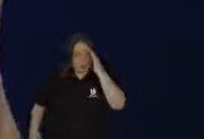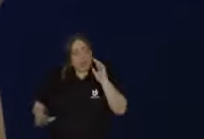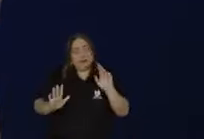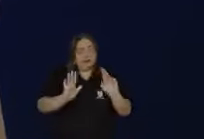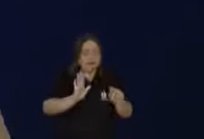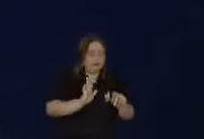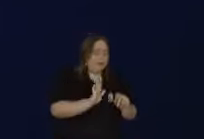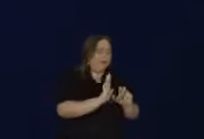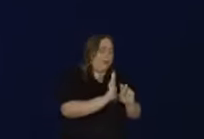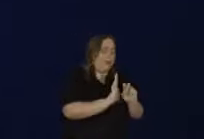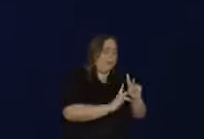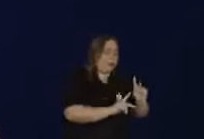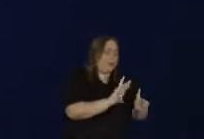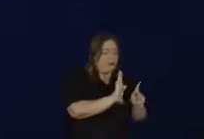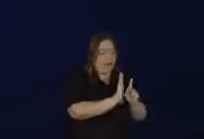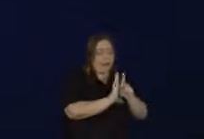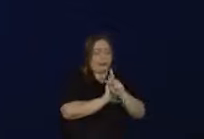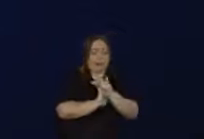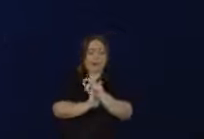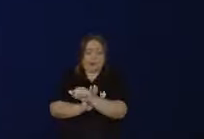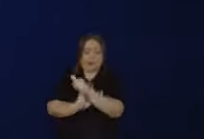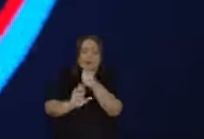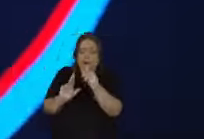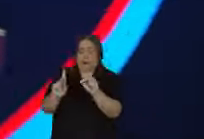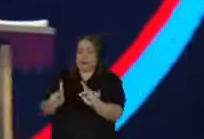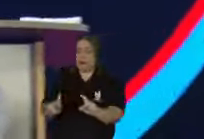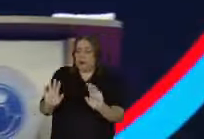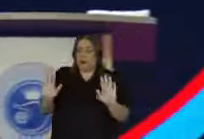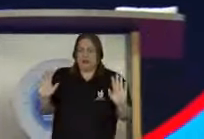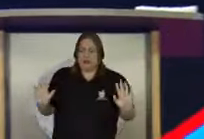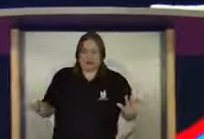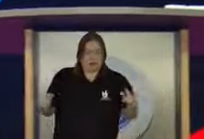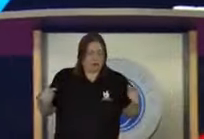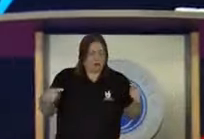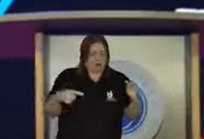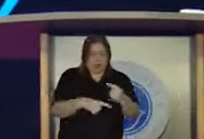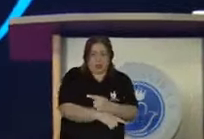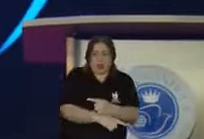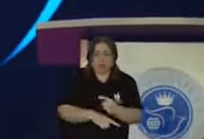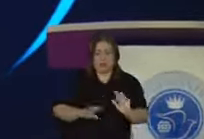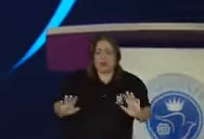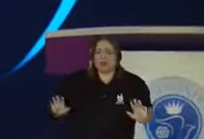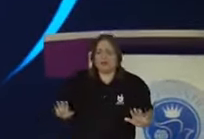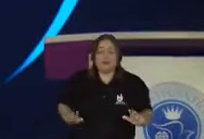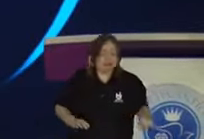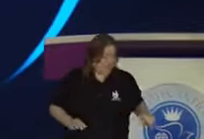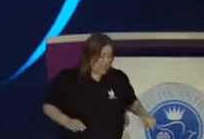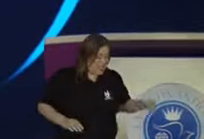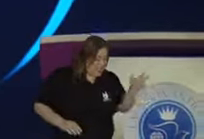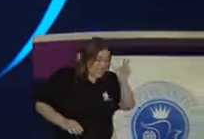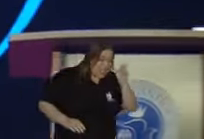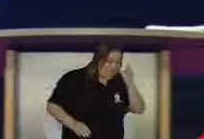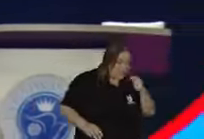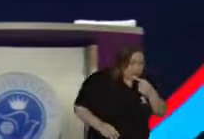porque la mujer se fue con otro, el otro, conflictos de relaciones. Y el diablo se frota las